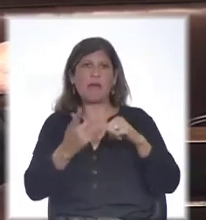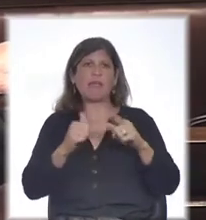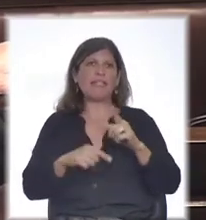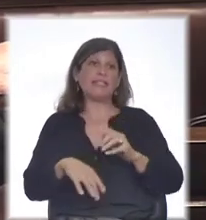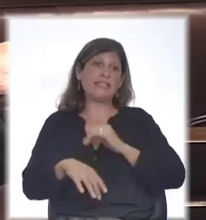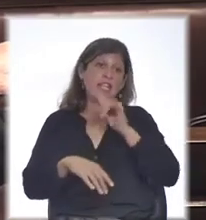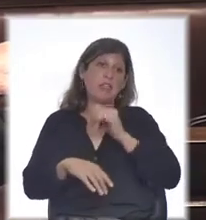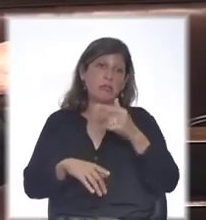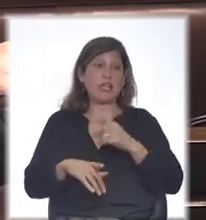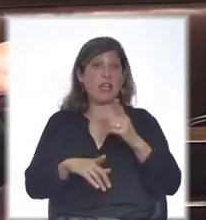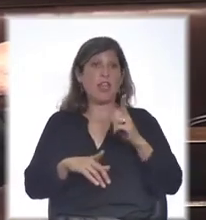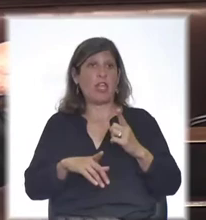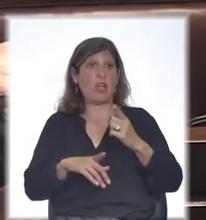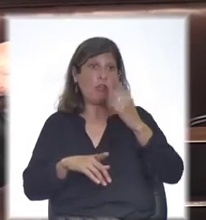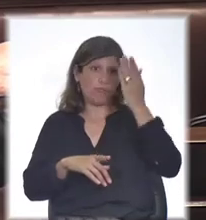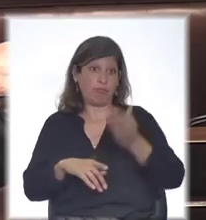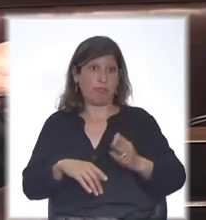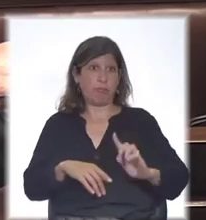fueron los protagonistas.